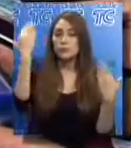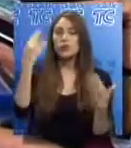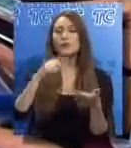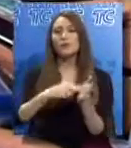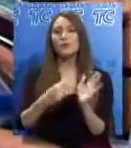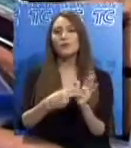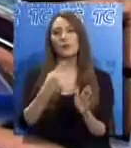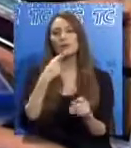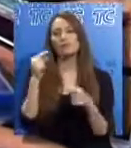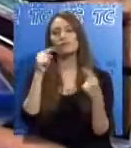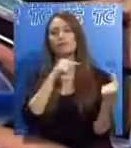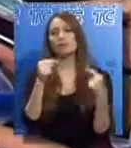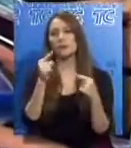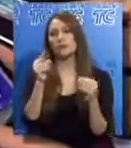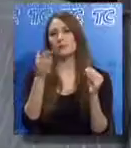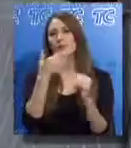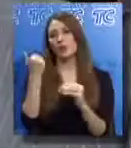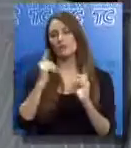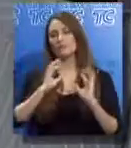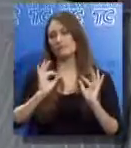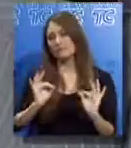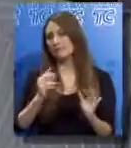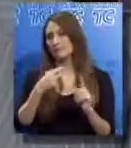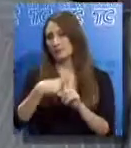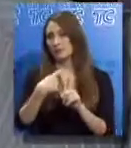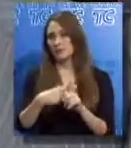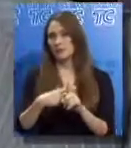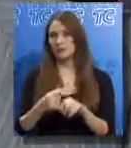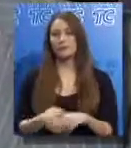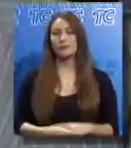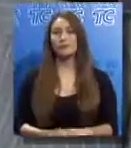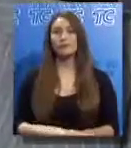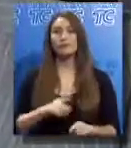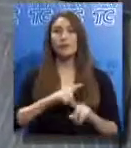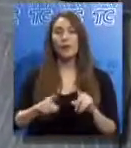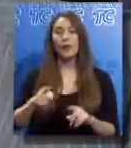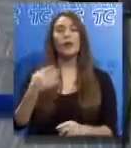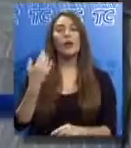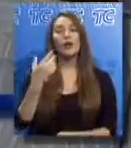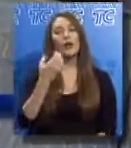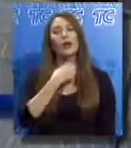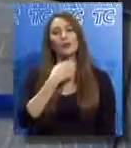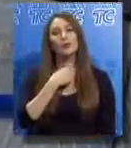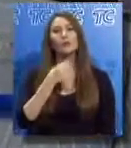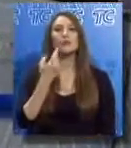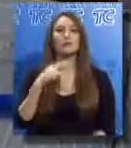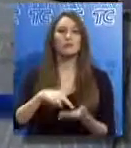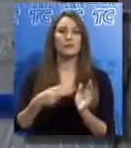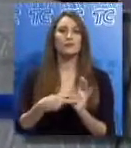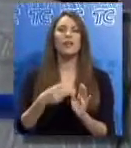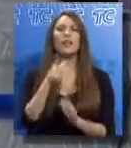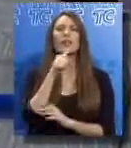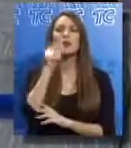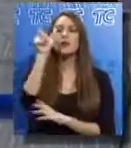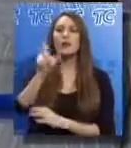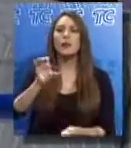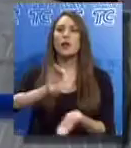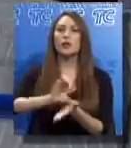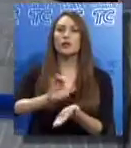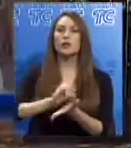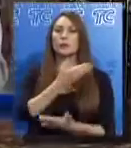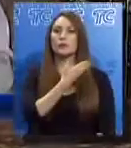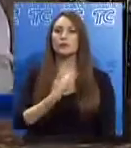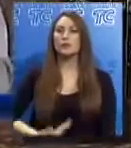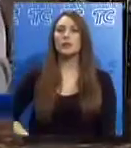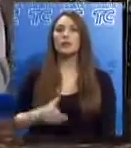generar una discusión. Eso me parece que es lo más sano. Entre julio y agosto del 2016 se conocerá quién será el candidato a la presidencia de la